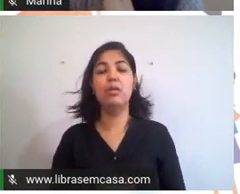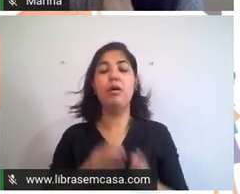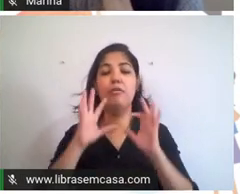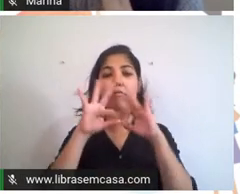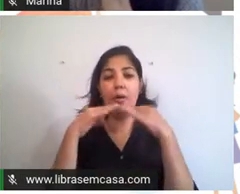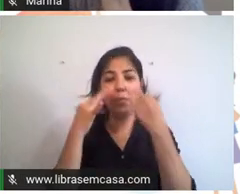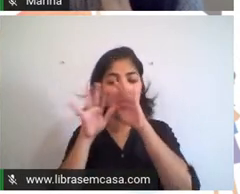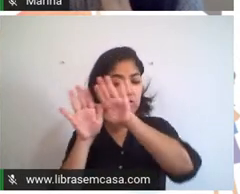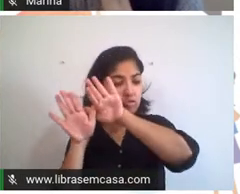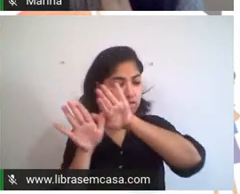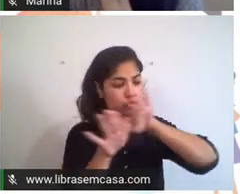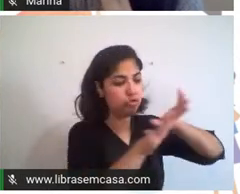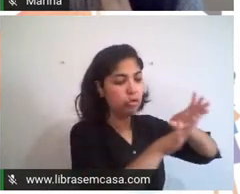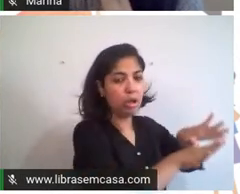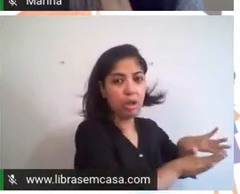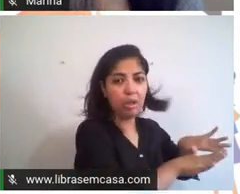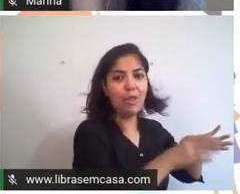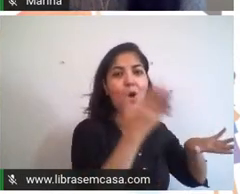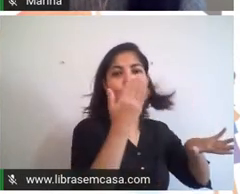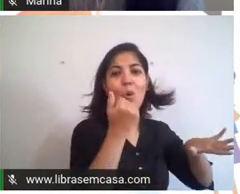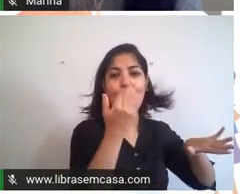lo que indican quienes están siguiendo